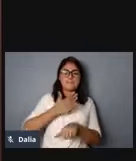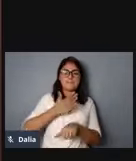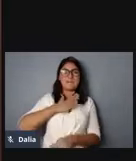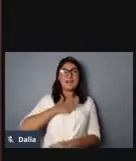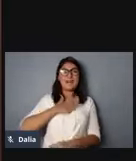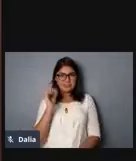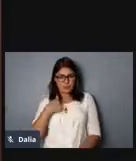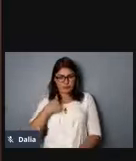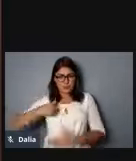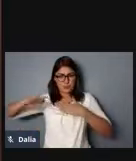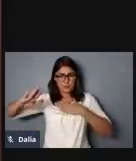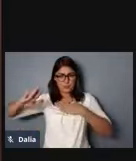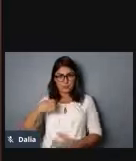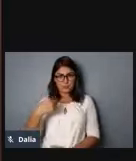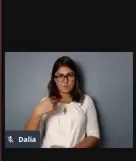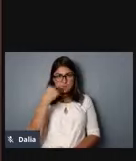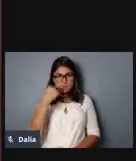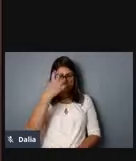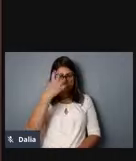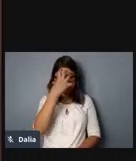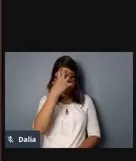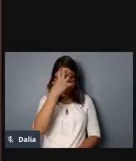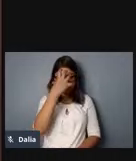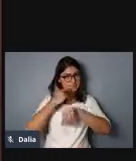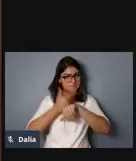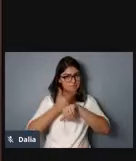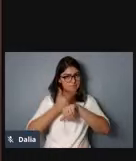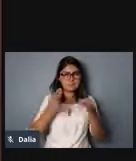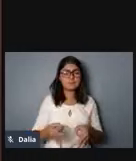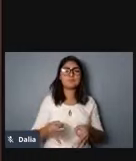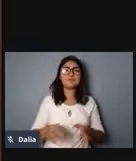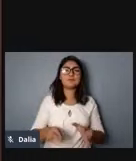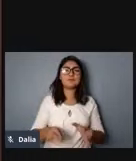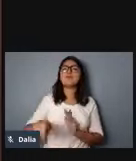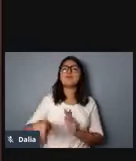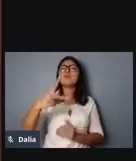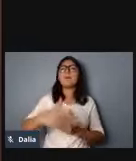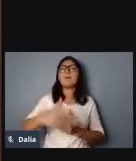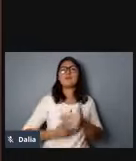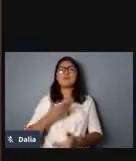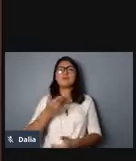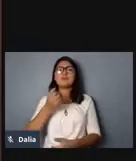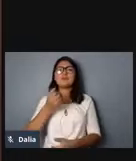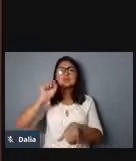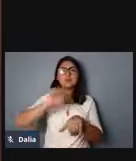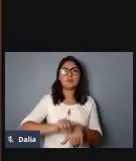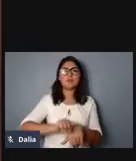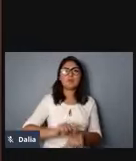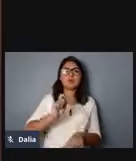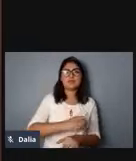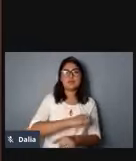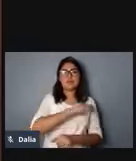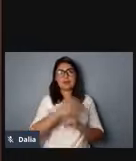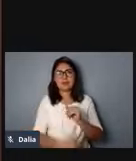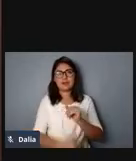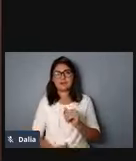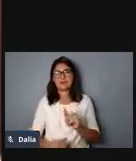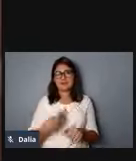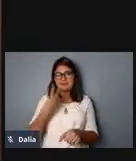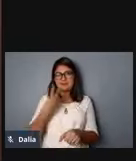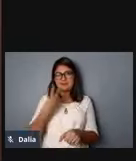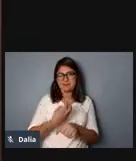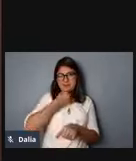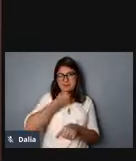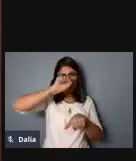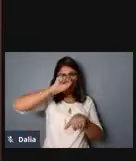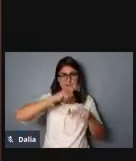Ese proceso en secundaria, por ejemplo, de fin de cursos donde, ay, pues es que esto lo oí mucho ahora